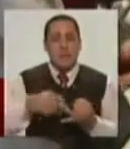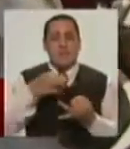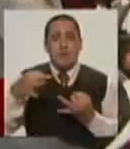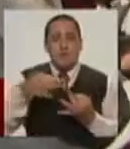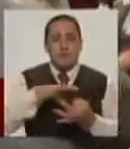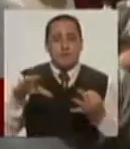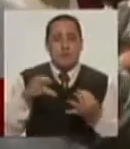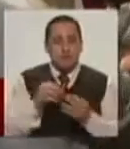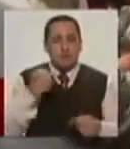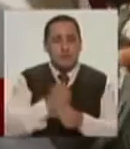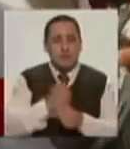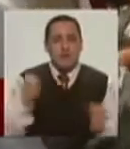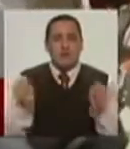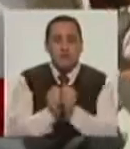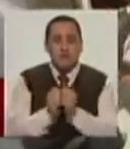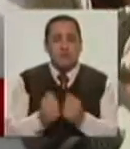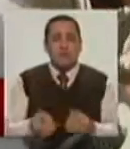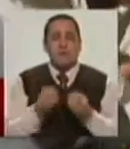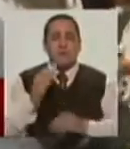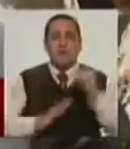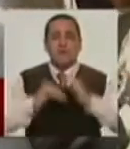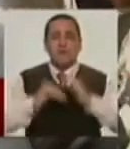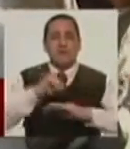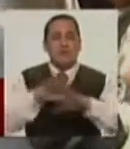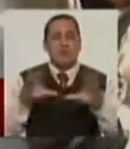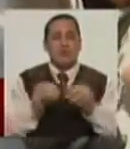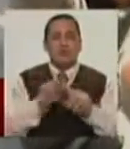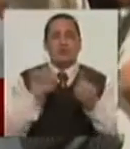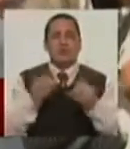los problemas de infraestructura que tiene Piura, a fin